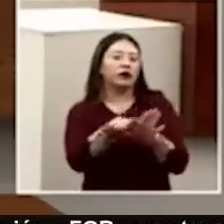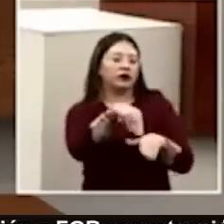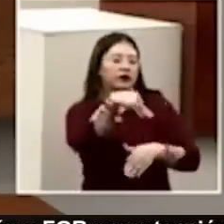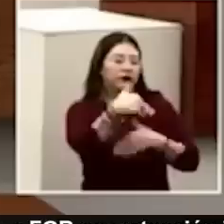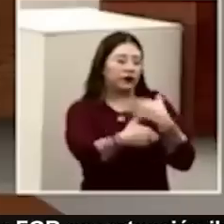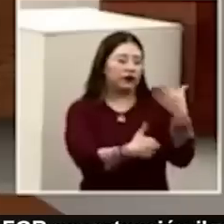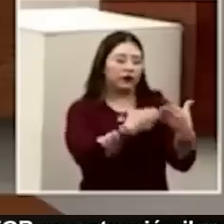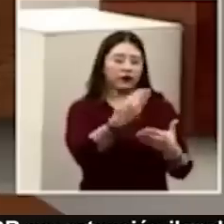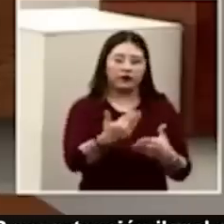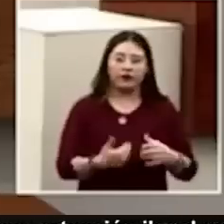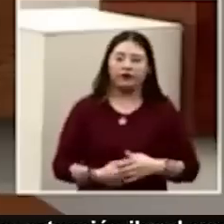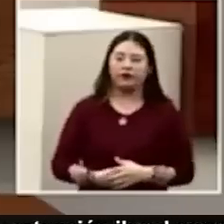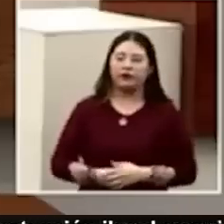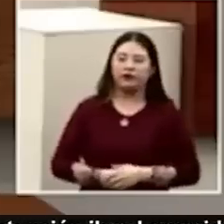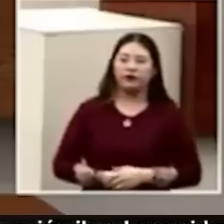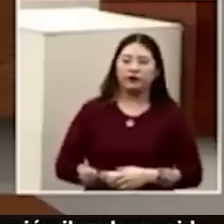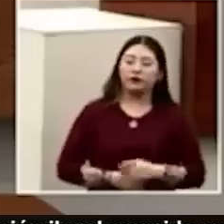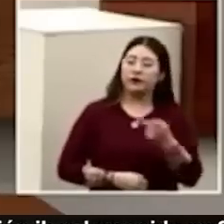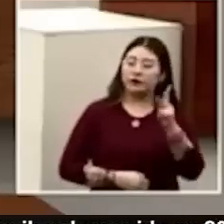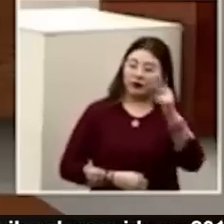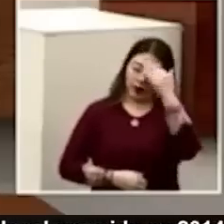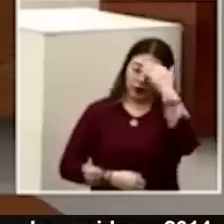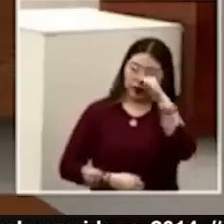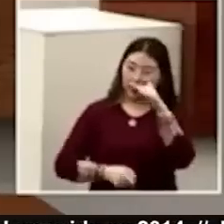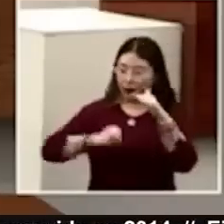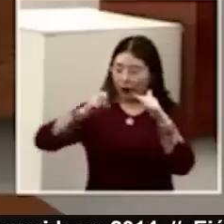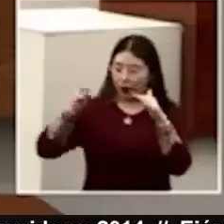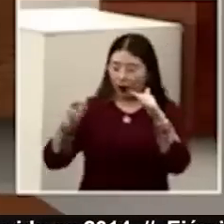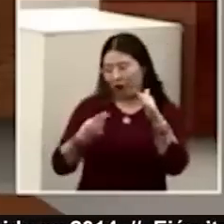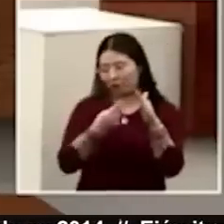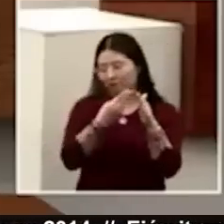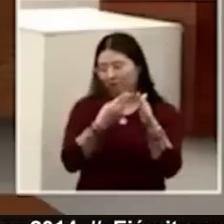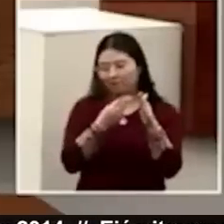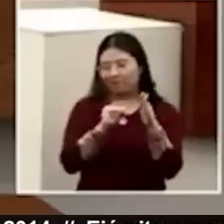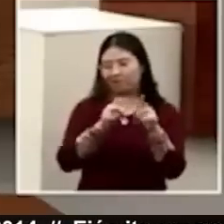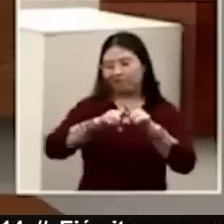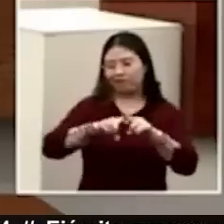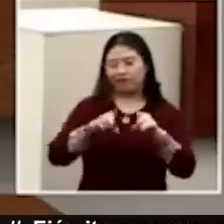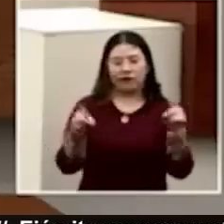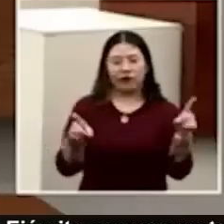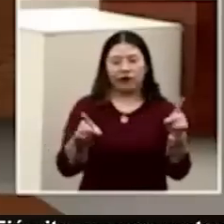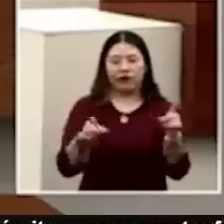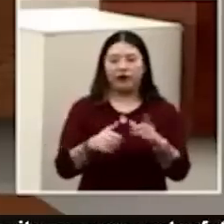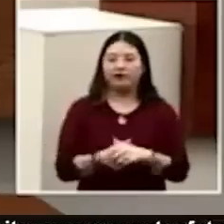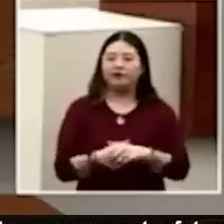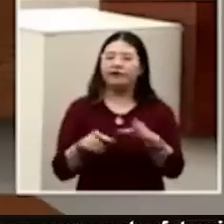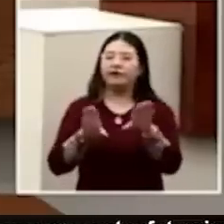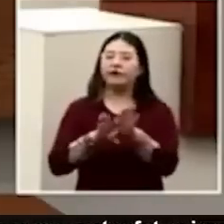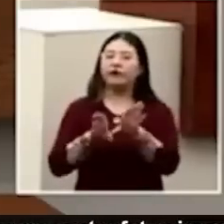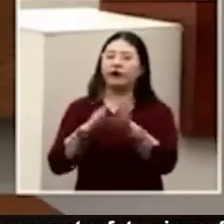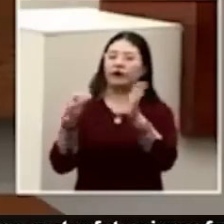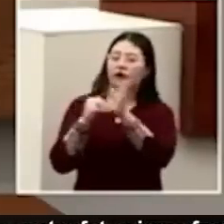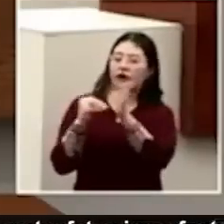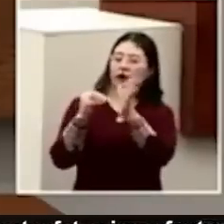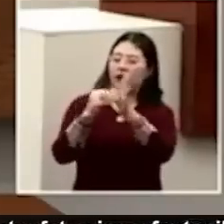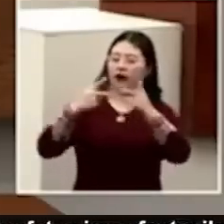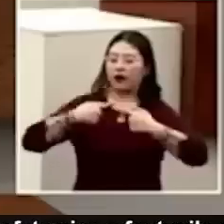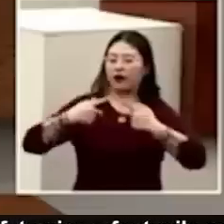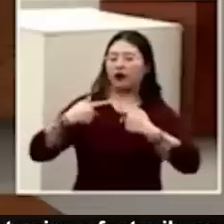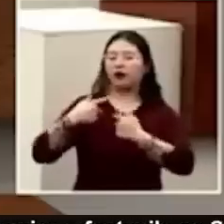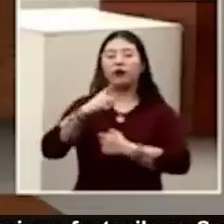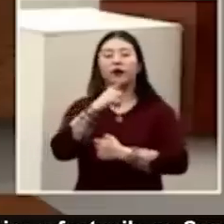el narcotráfico. Y desafortunadamente fueron varios miles de elementos del